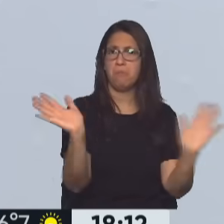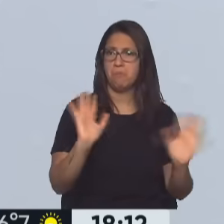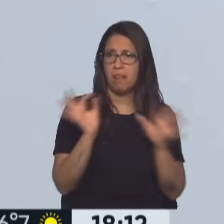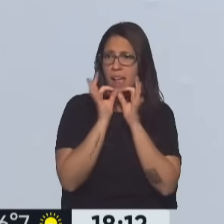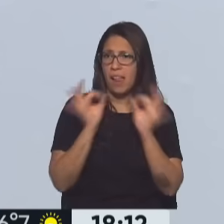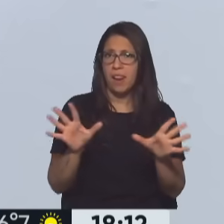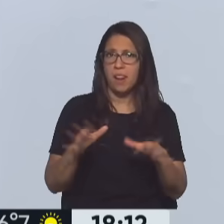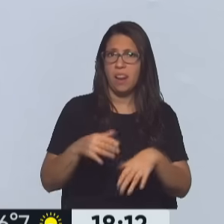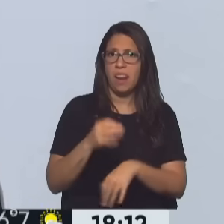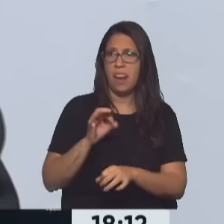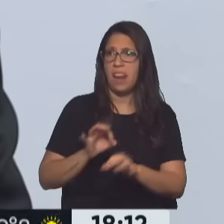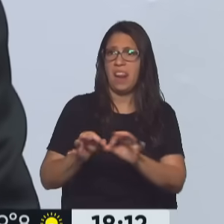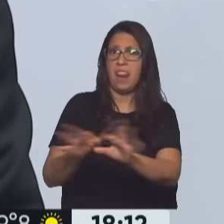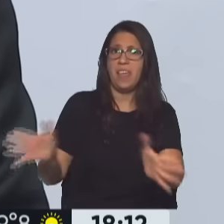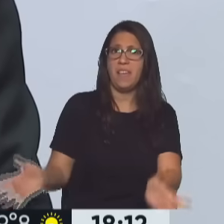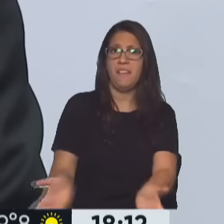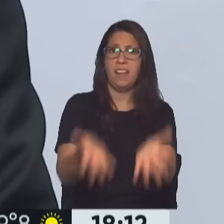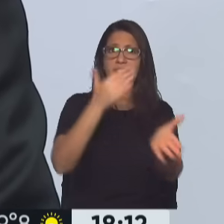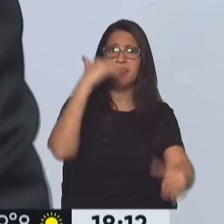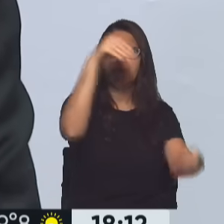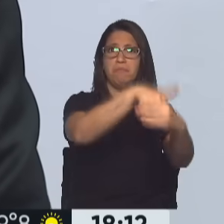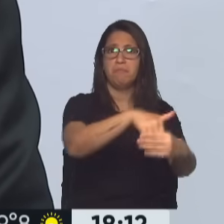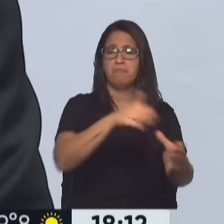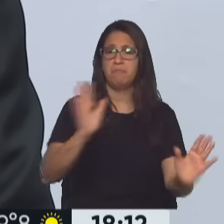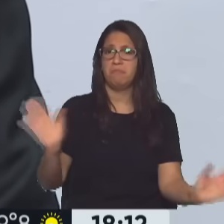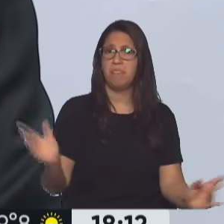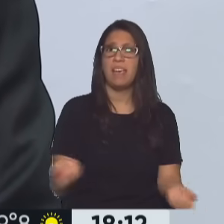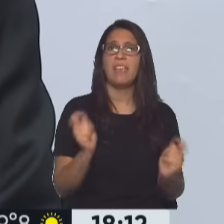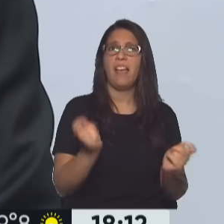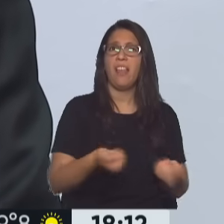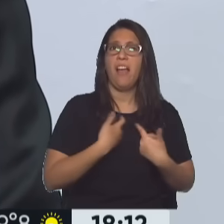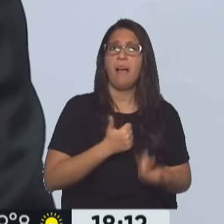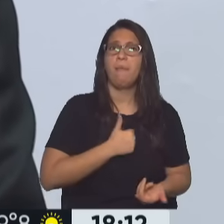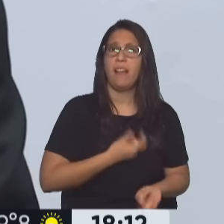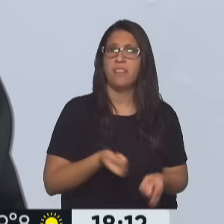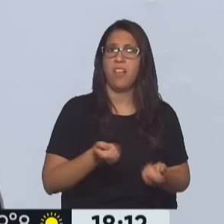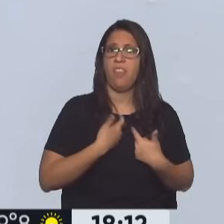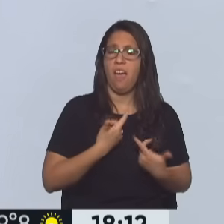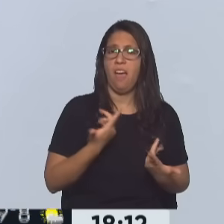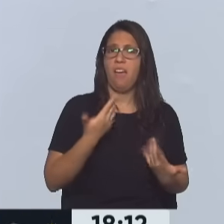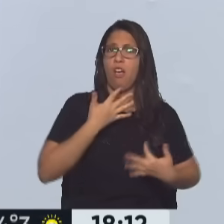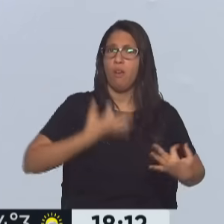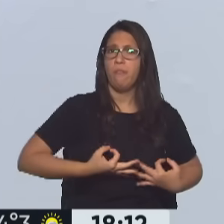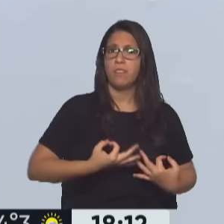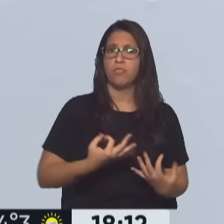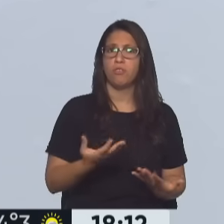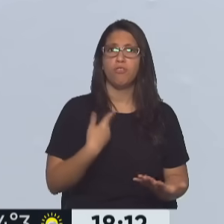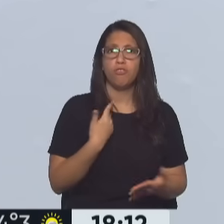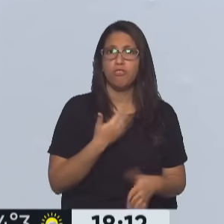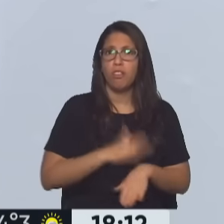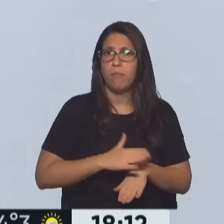a quien lo convence, quien le genera esperanzas. Nuestra responsabilidad mayor es